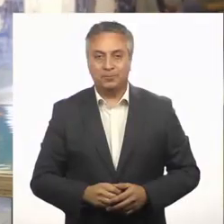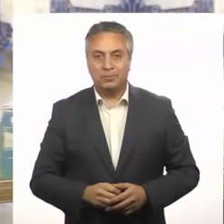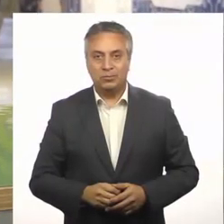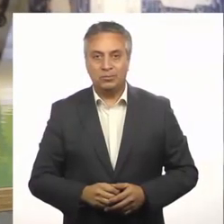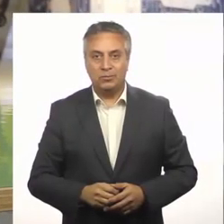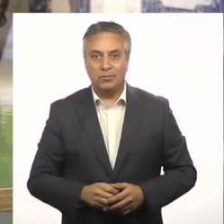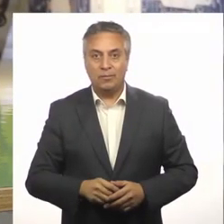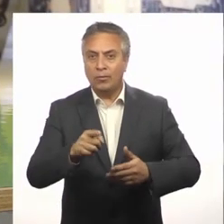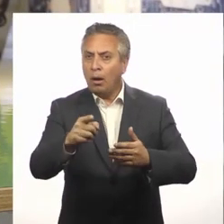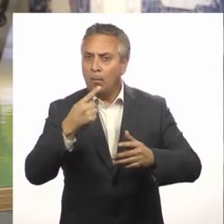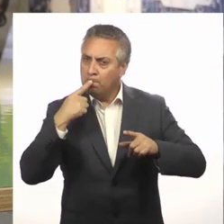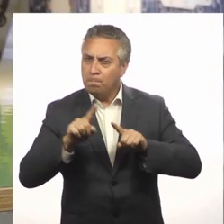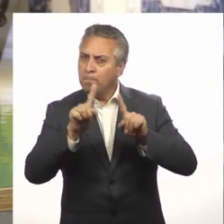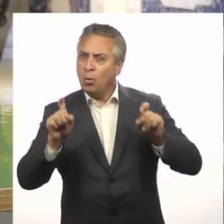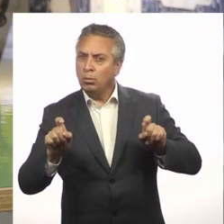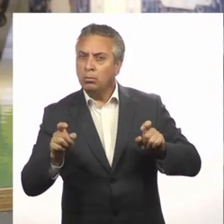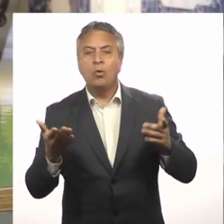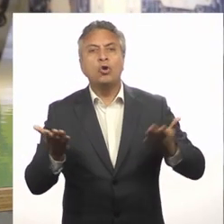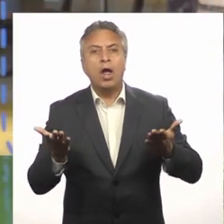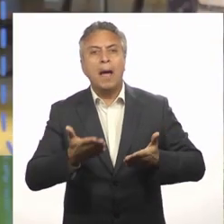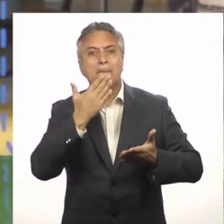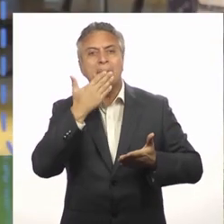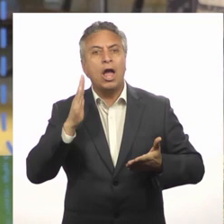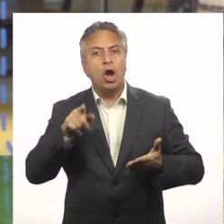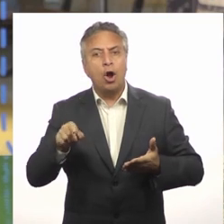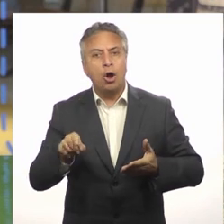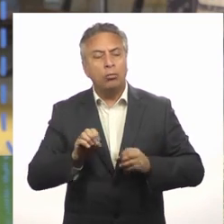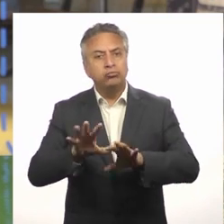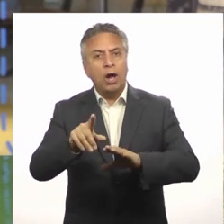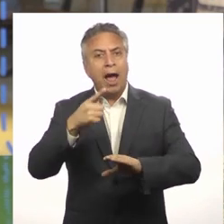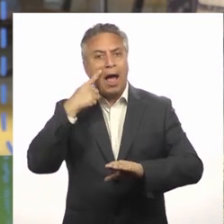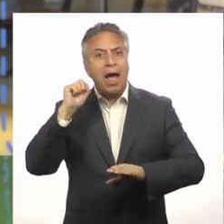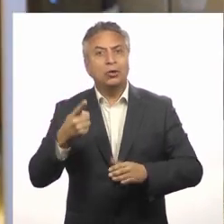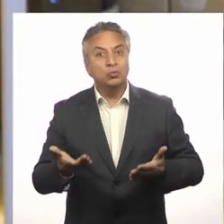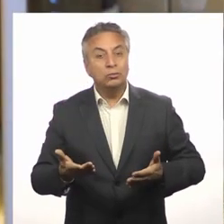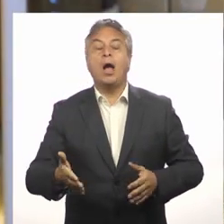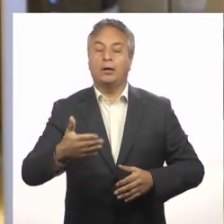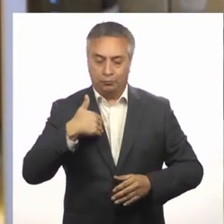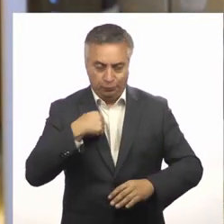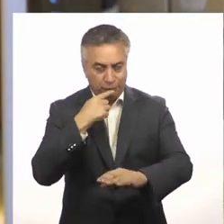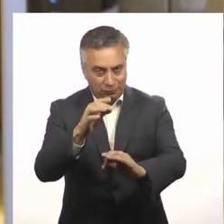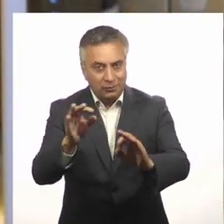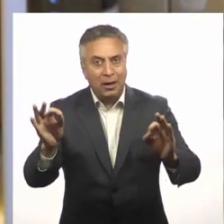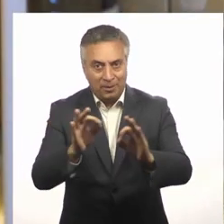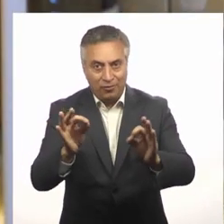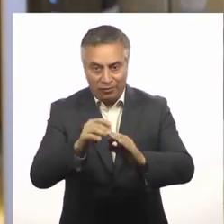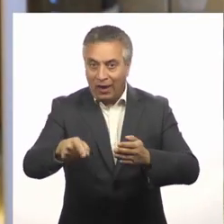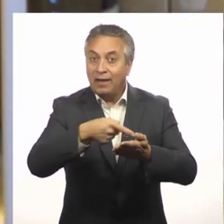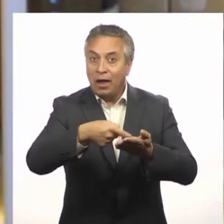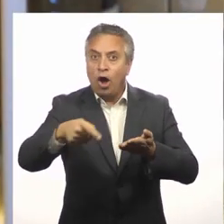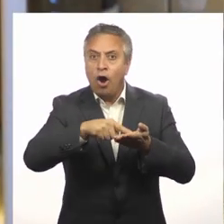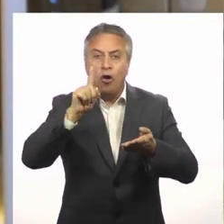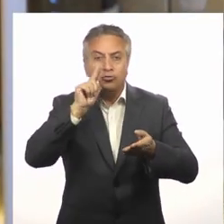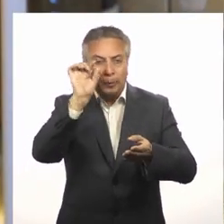Te habrás preguntado por qué funcionó mejor con el color azul. Bueno, te cuento. El destacador tiene una molécula